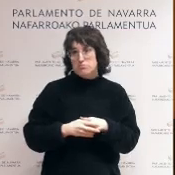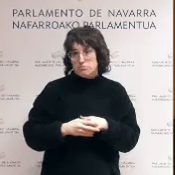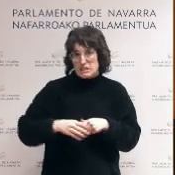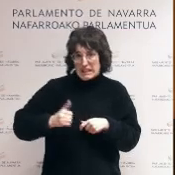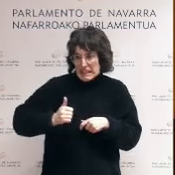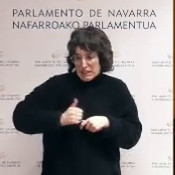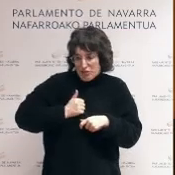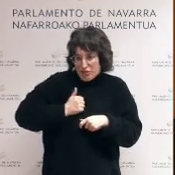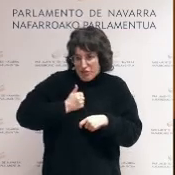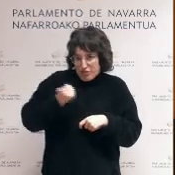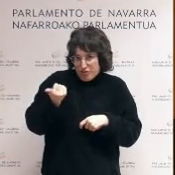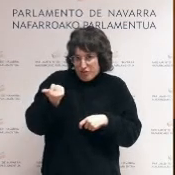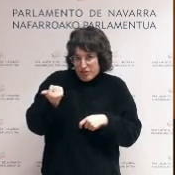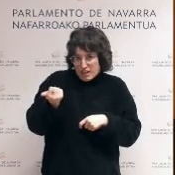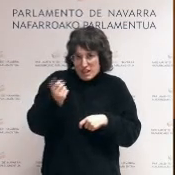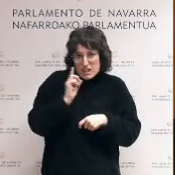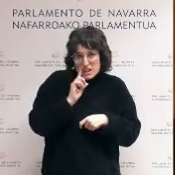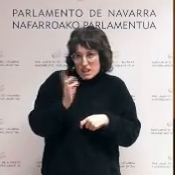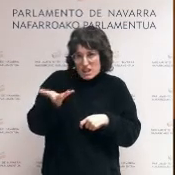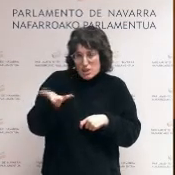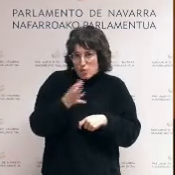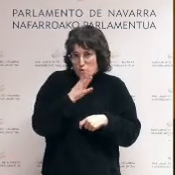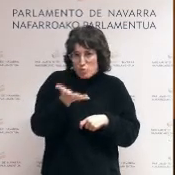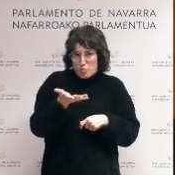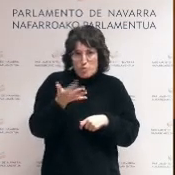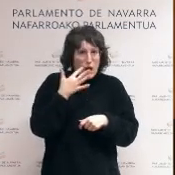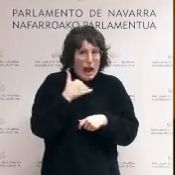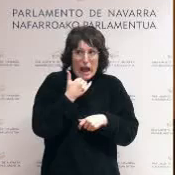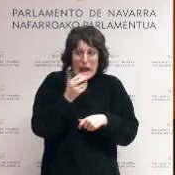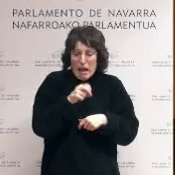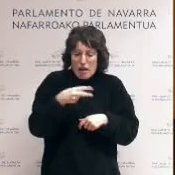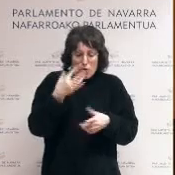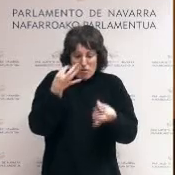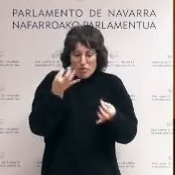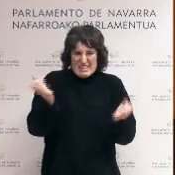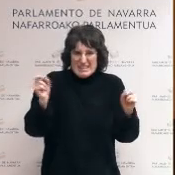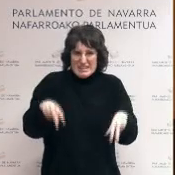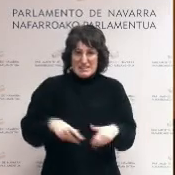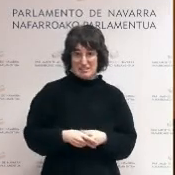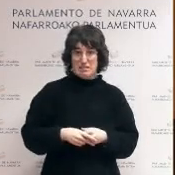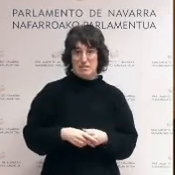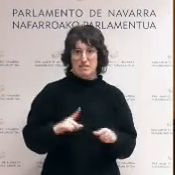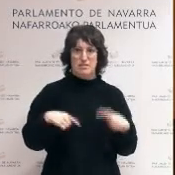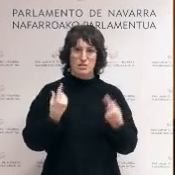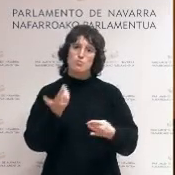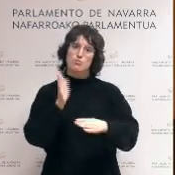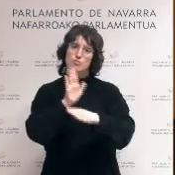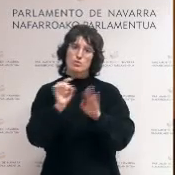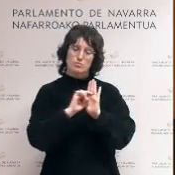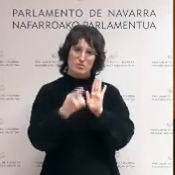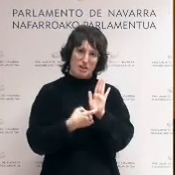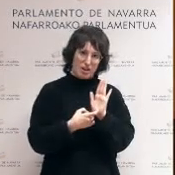ficticias, fake, que no llegan a nada concreto, nosotros, con esta proposición de ley, damos una